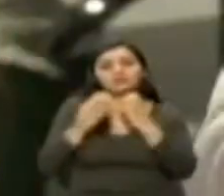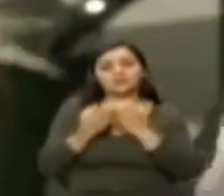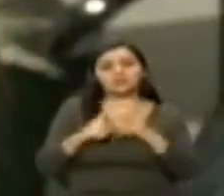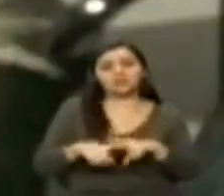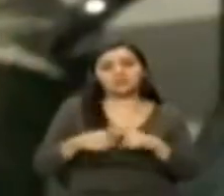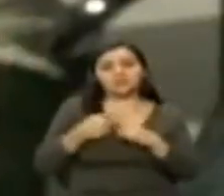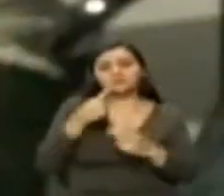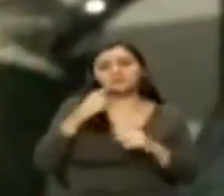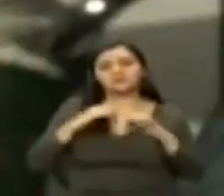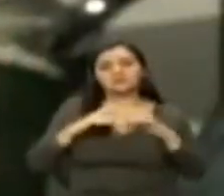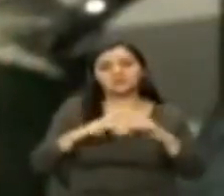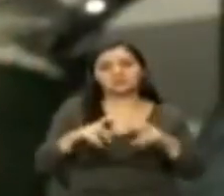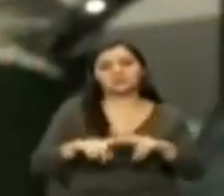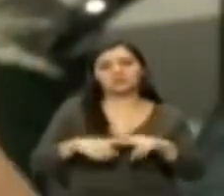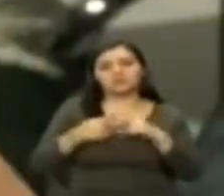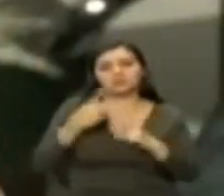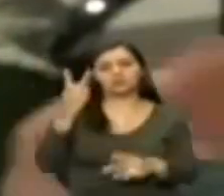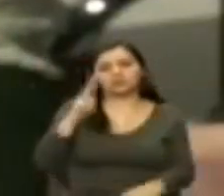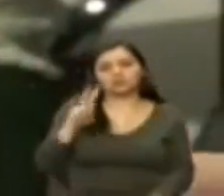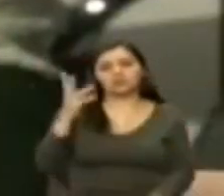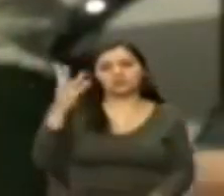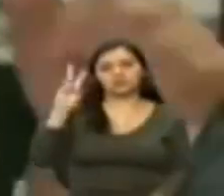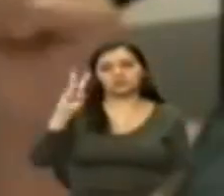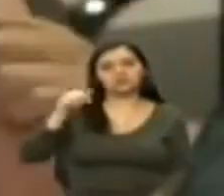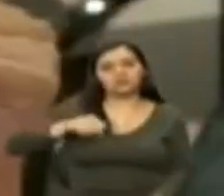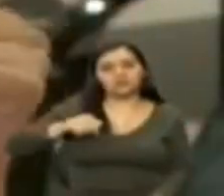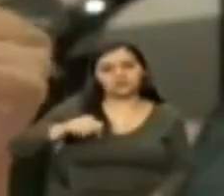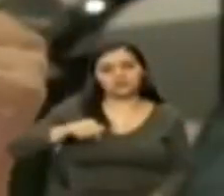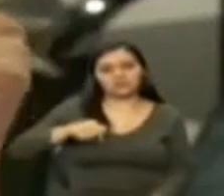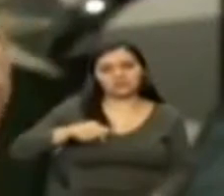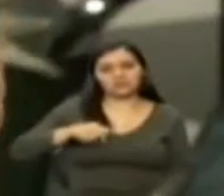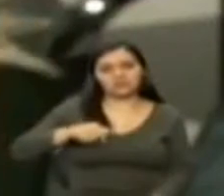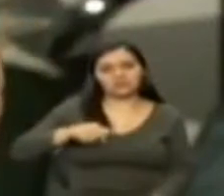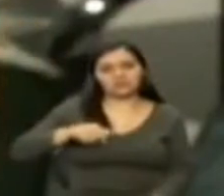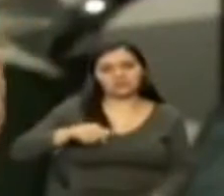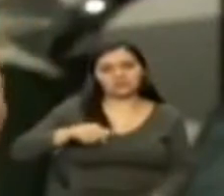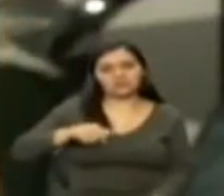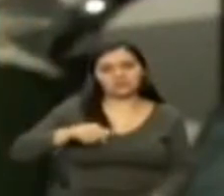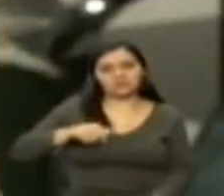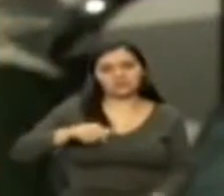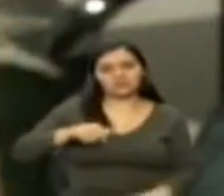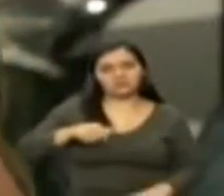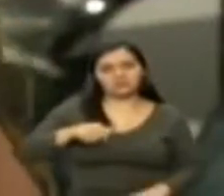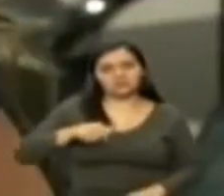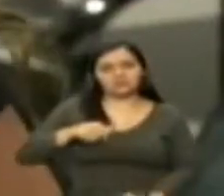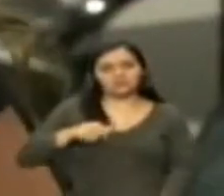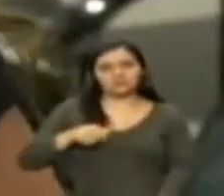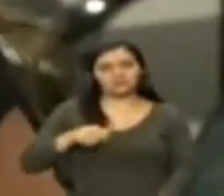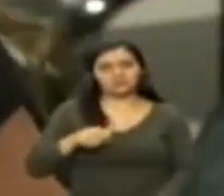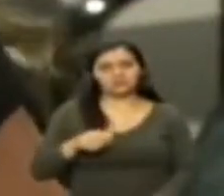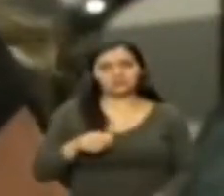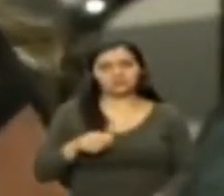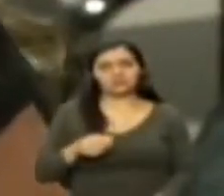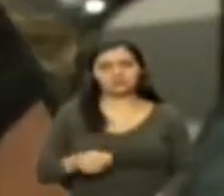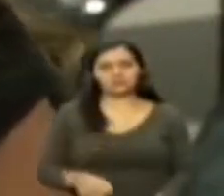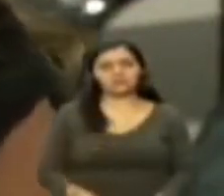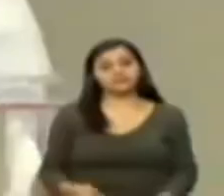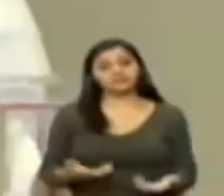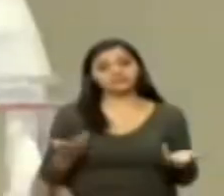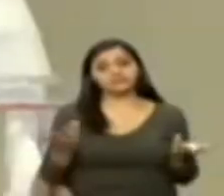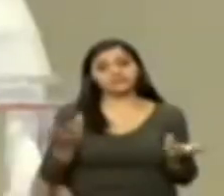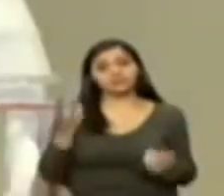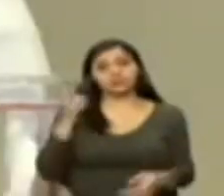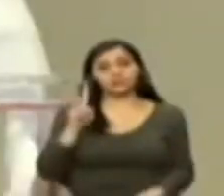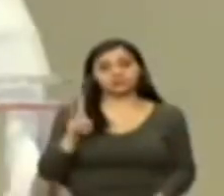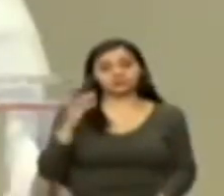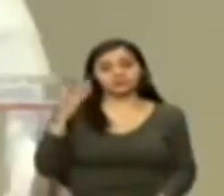vamos a iniciar en septiembre del 2016 en el ciclo lectivo del ENES de septiembre de este 2015, efectivamente. Bueno, estamos en septiembre de